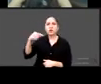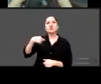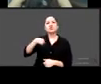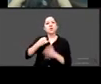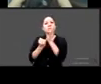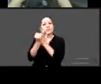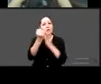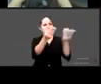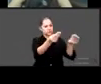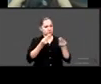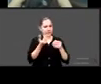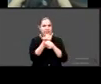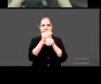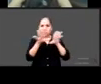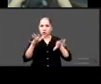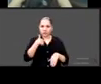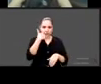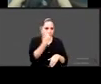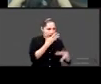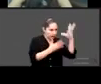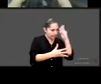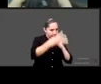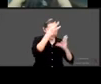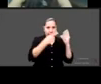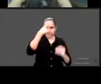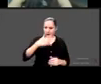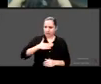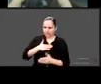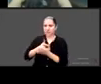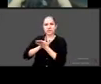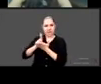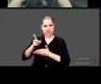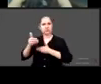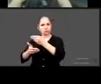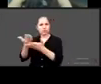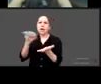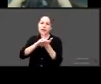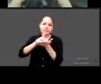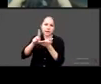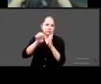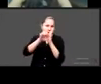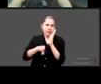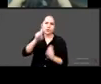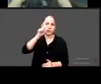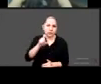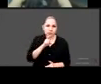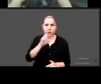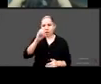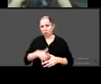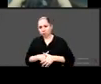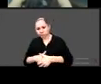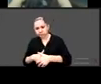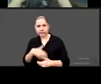derechos, su derecho a la educación sexual y reproductiva, a la información, a la